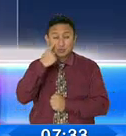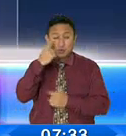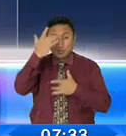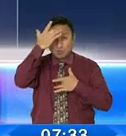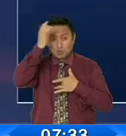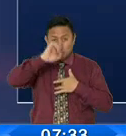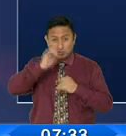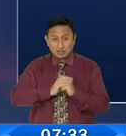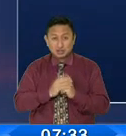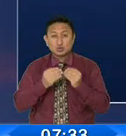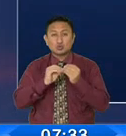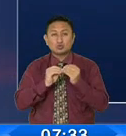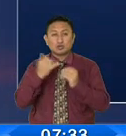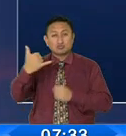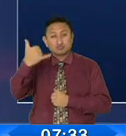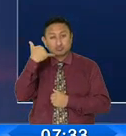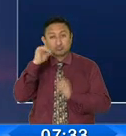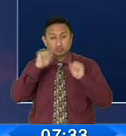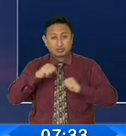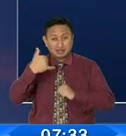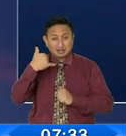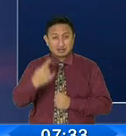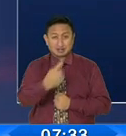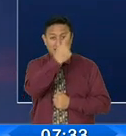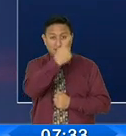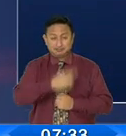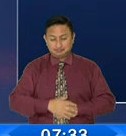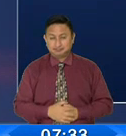puede contactarse al celular